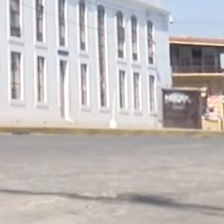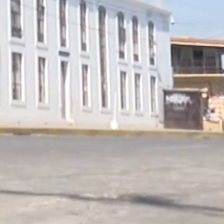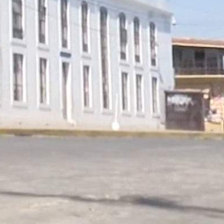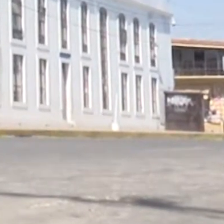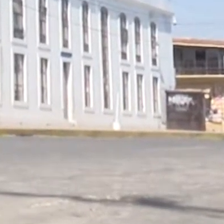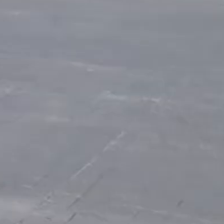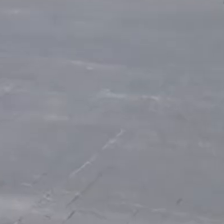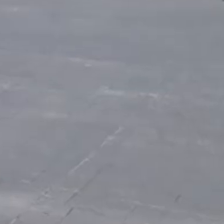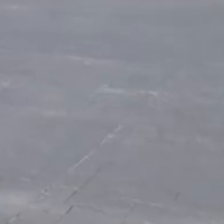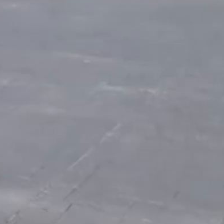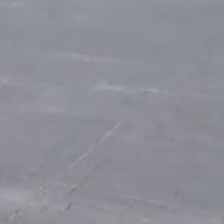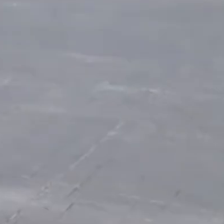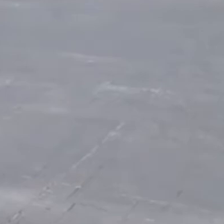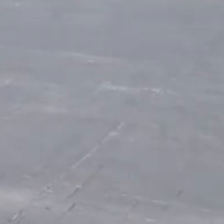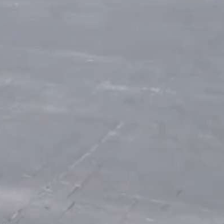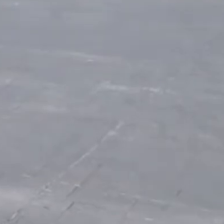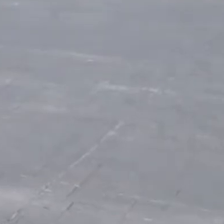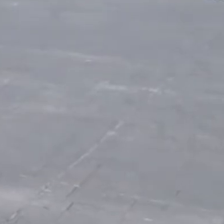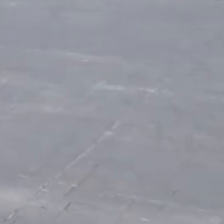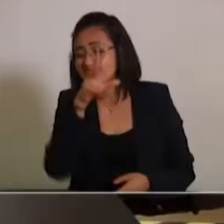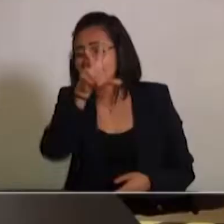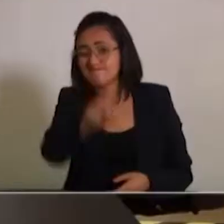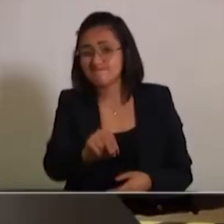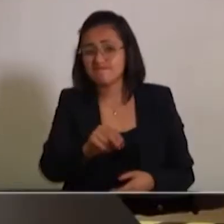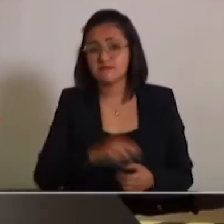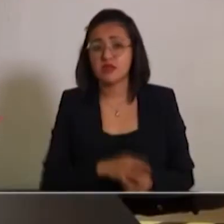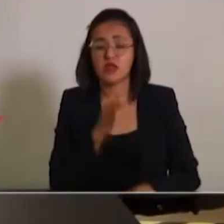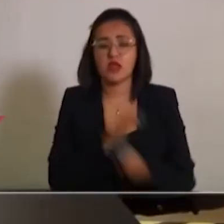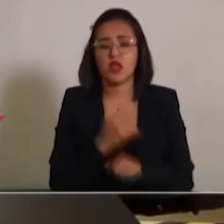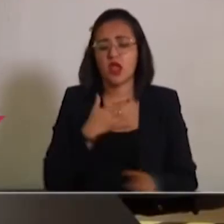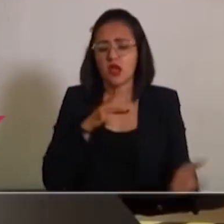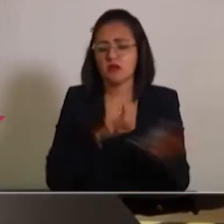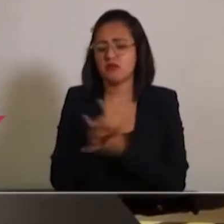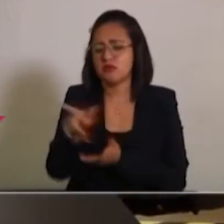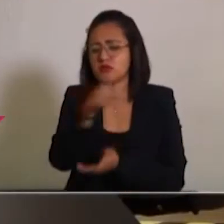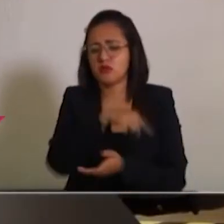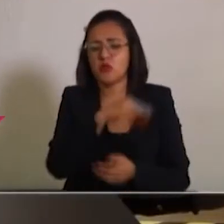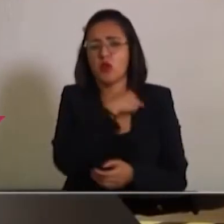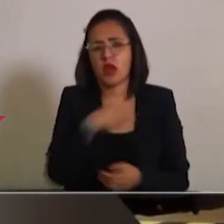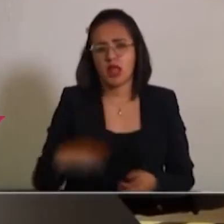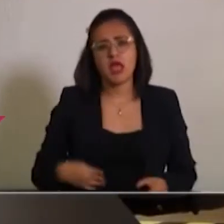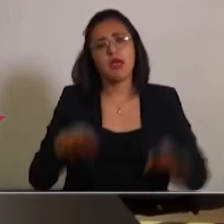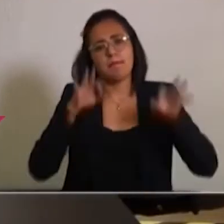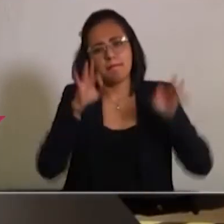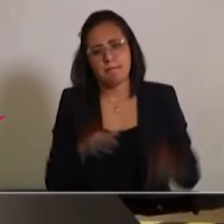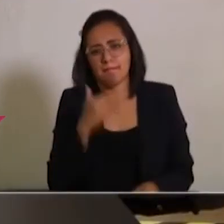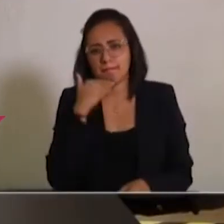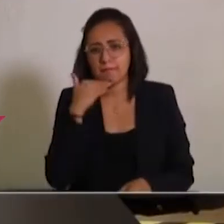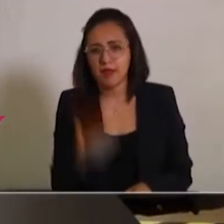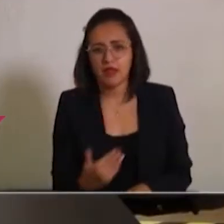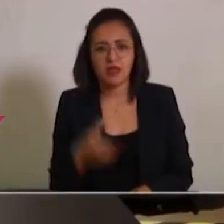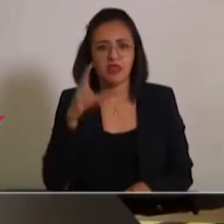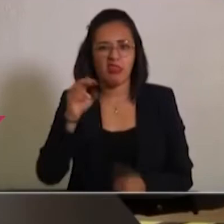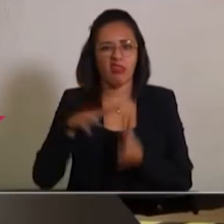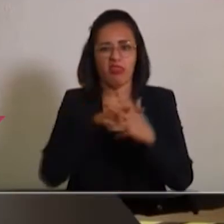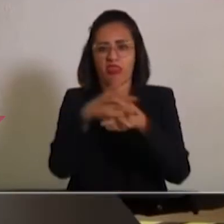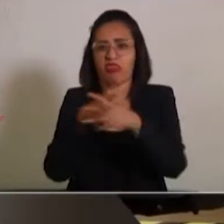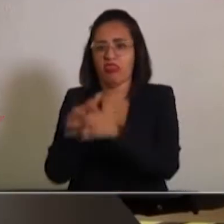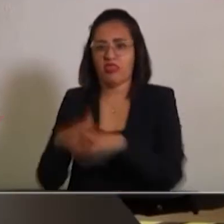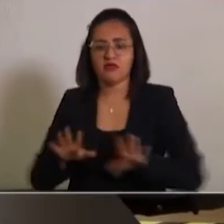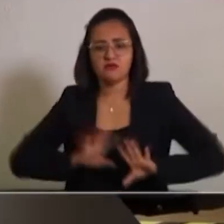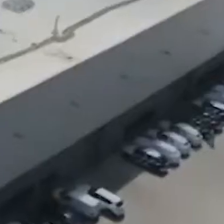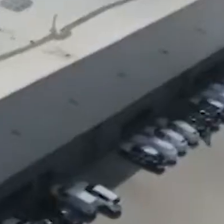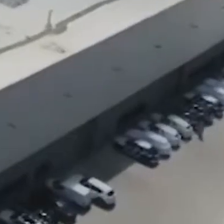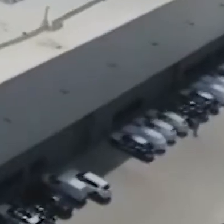de esquemas y convenios que afectaban sus finanzas. Apoyo a los municipios, apoyo real. No les vamos a quitar